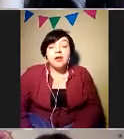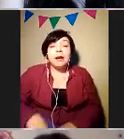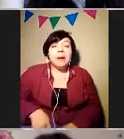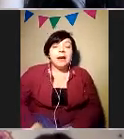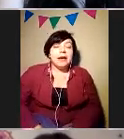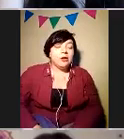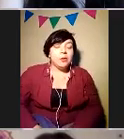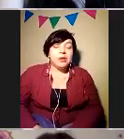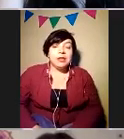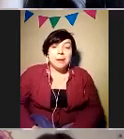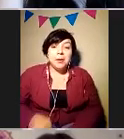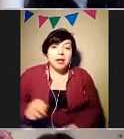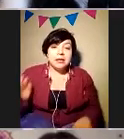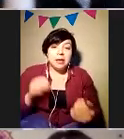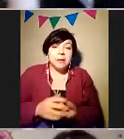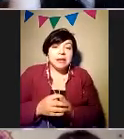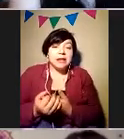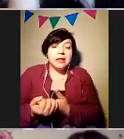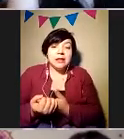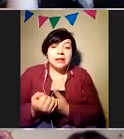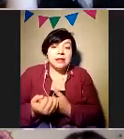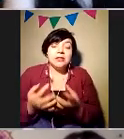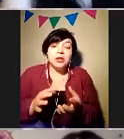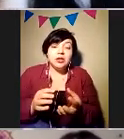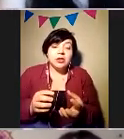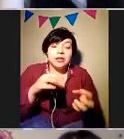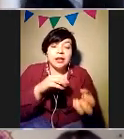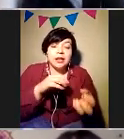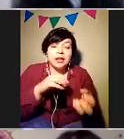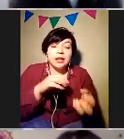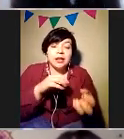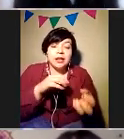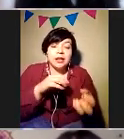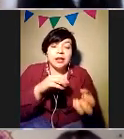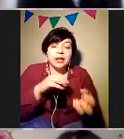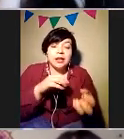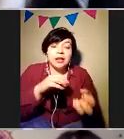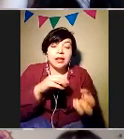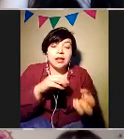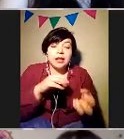algo además que, como decíamos la semana pasada, tiene tanta